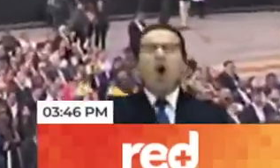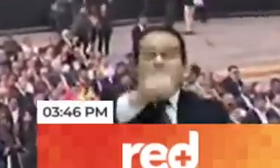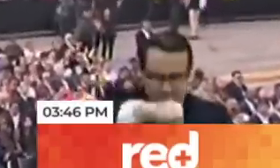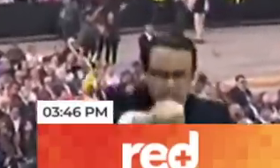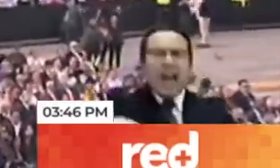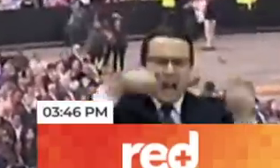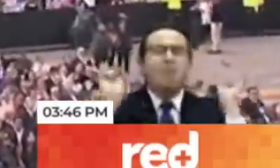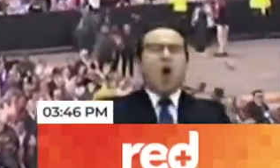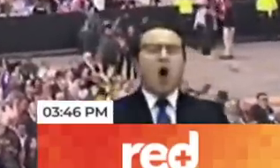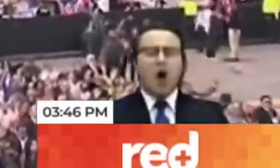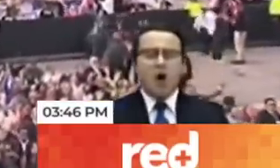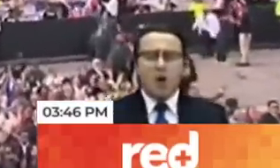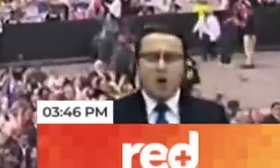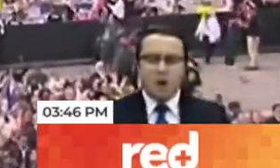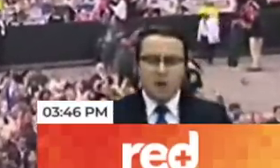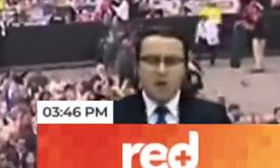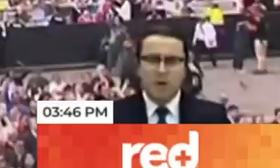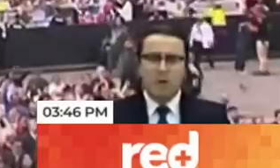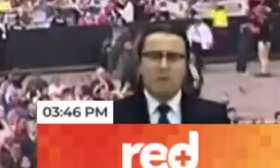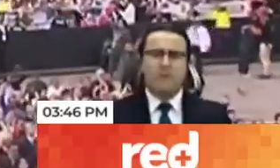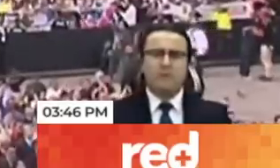pudo!